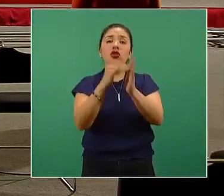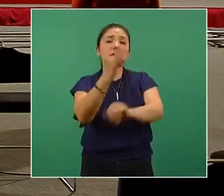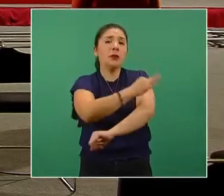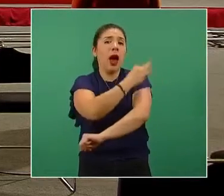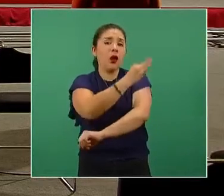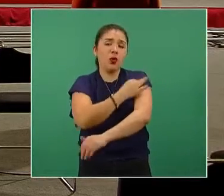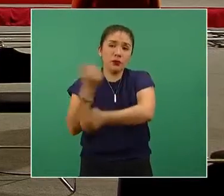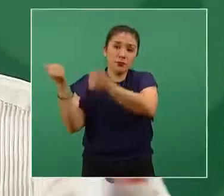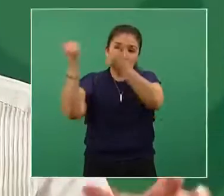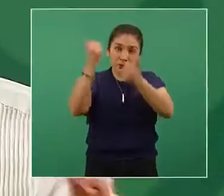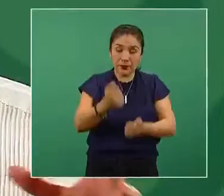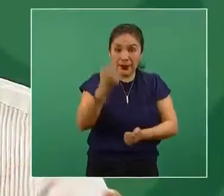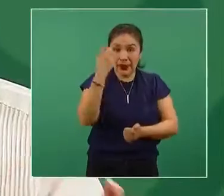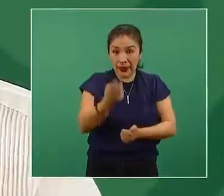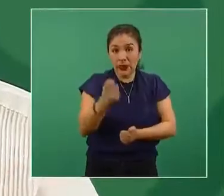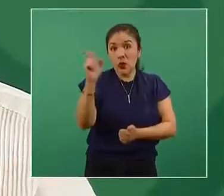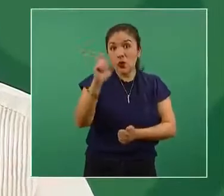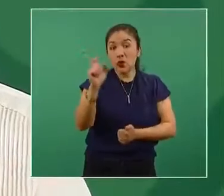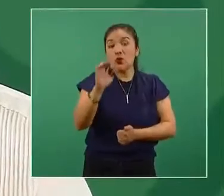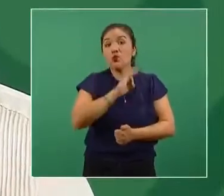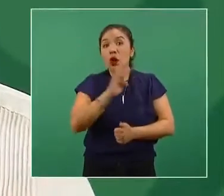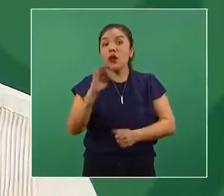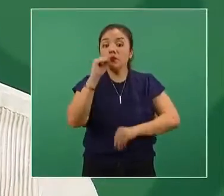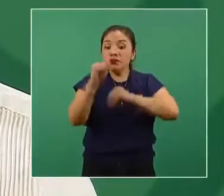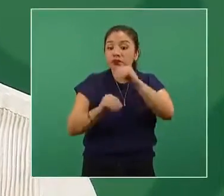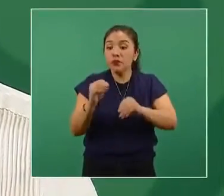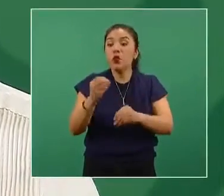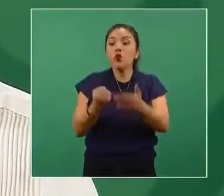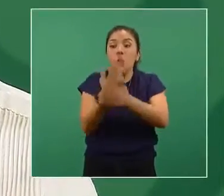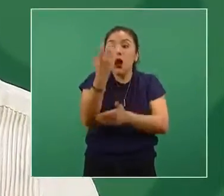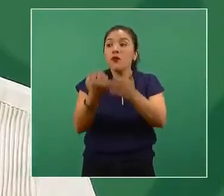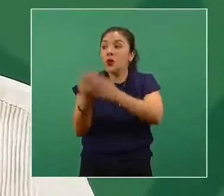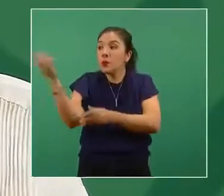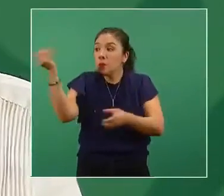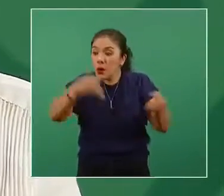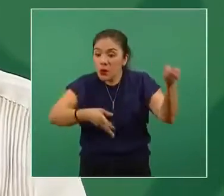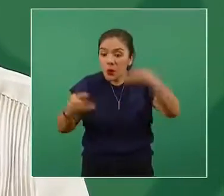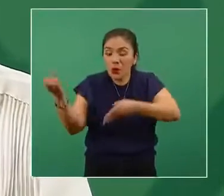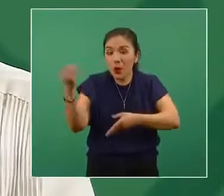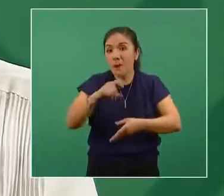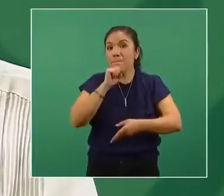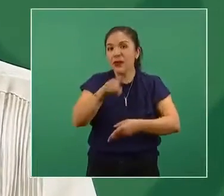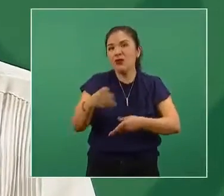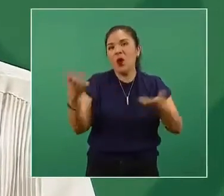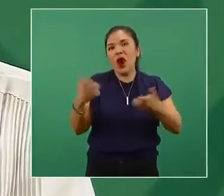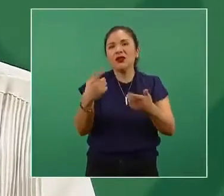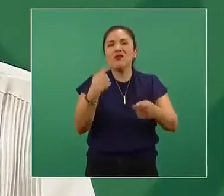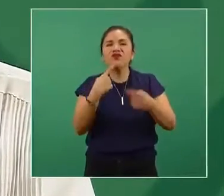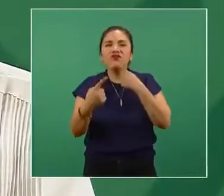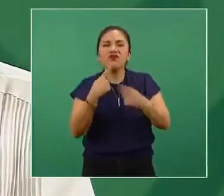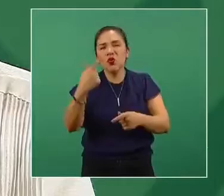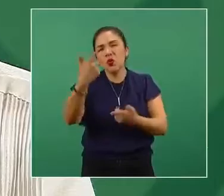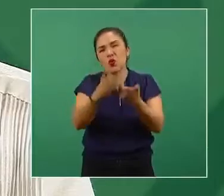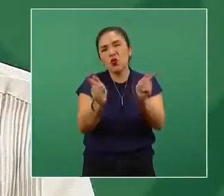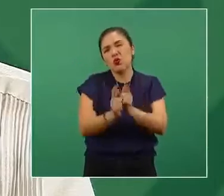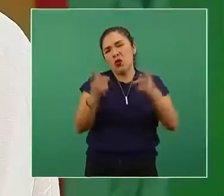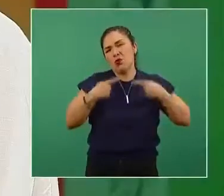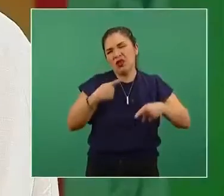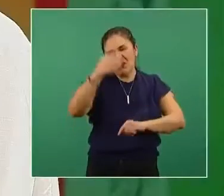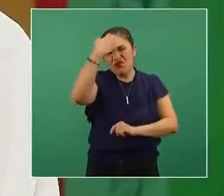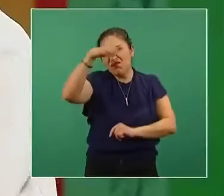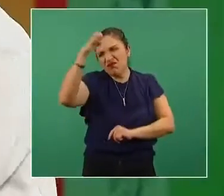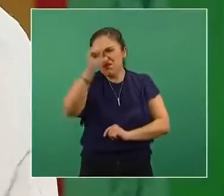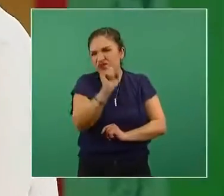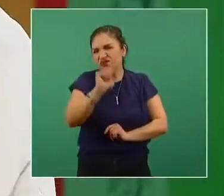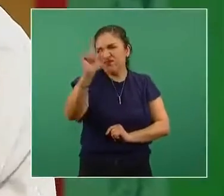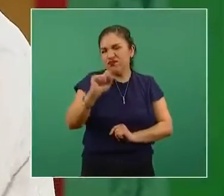dosis de las vacunas que se fueran definiendo por el propio mecanismo, por los comités de expertos y expertas que